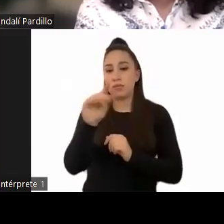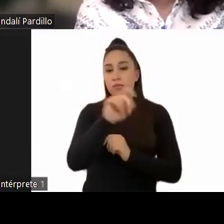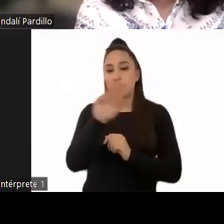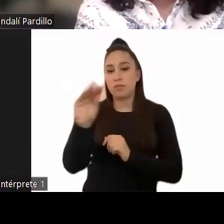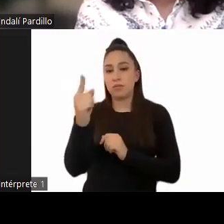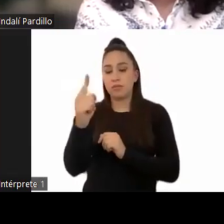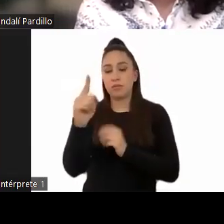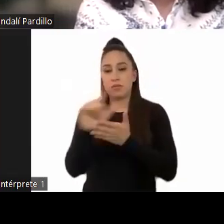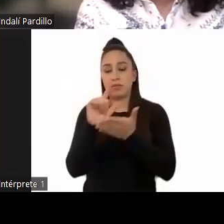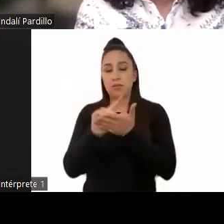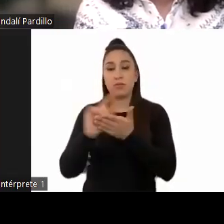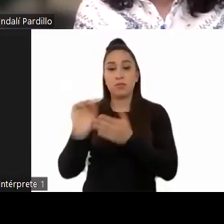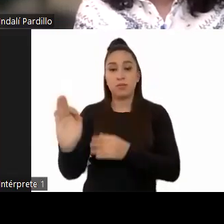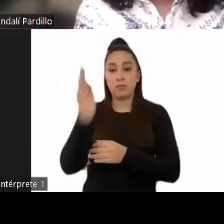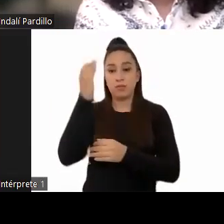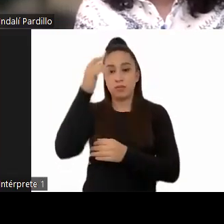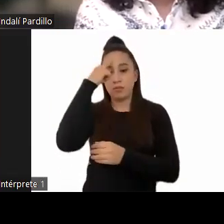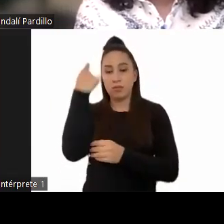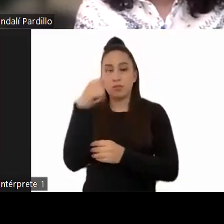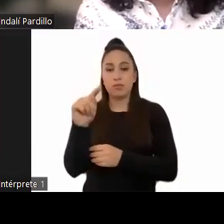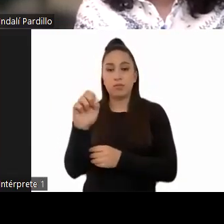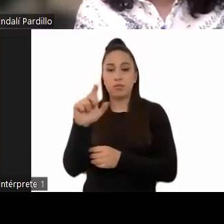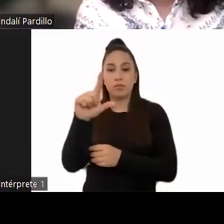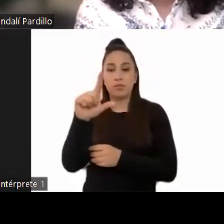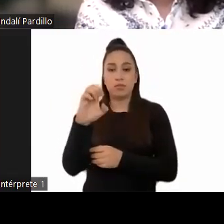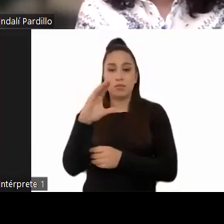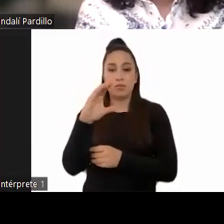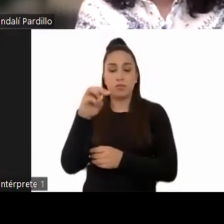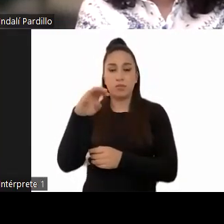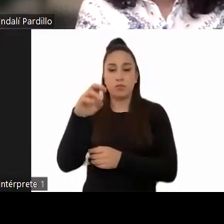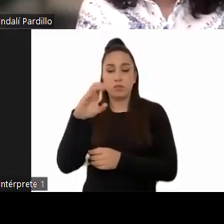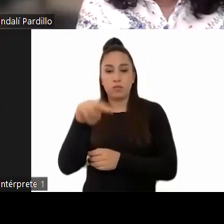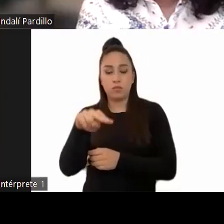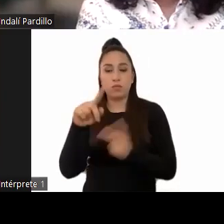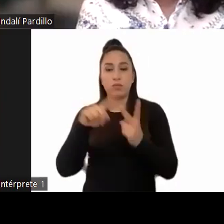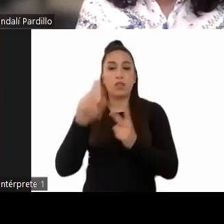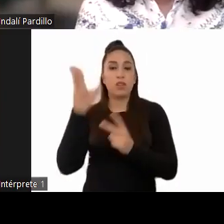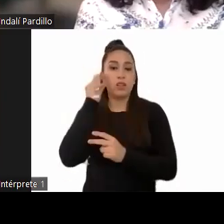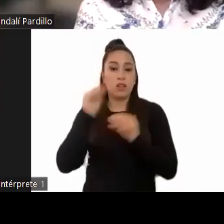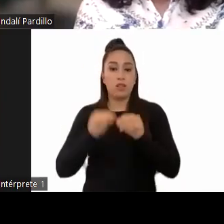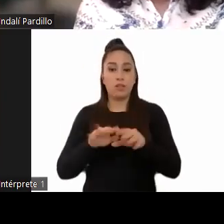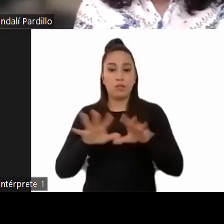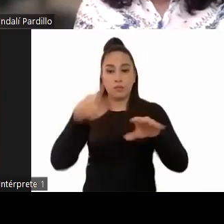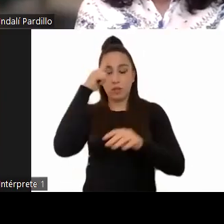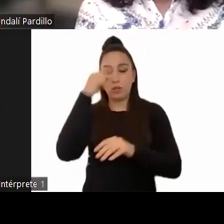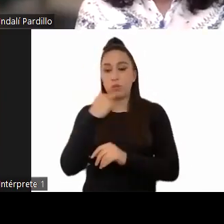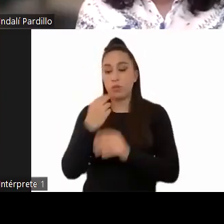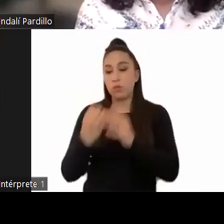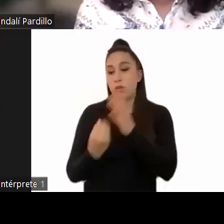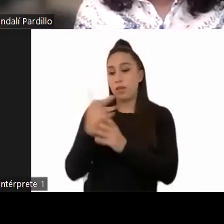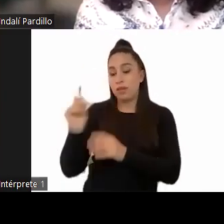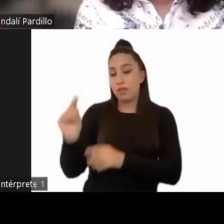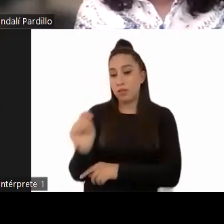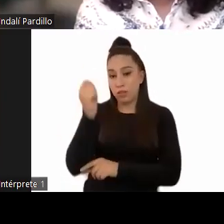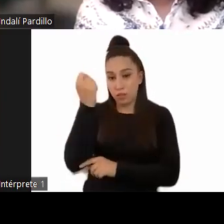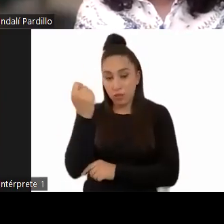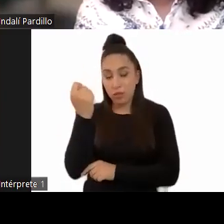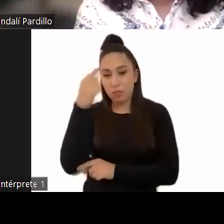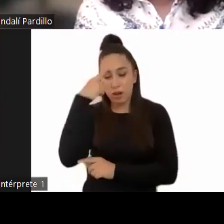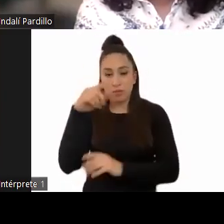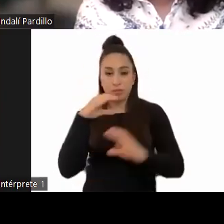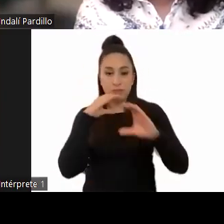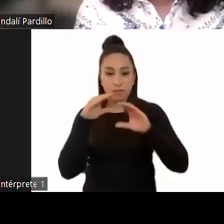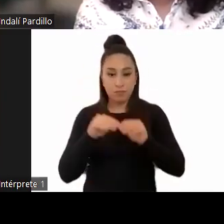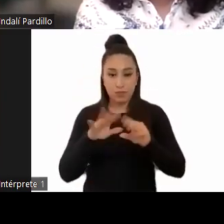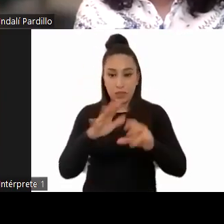Ley Federal de Telecomunicaciones y Radiodifusión con la finalidad de utilizar las nuevas tecnologías de la comunicación para